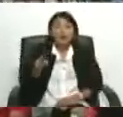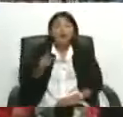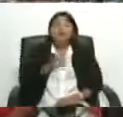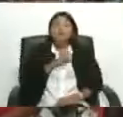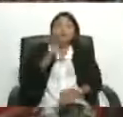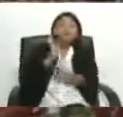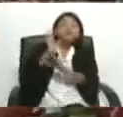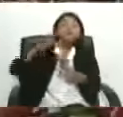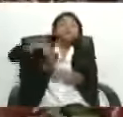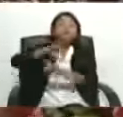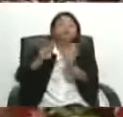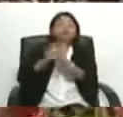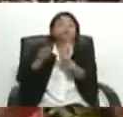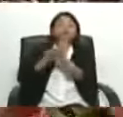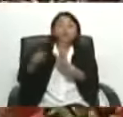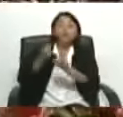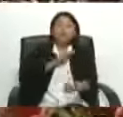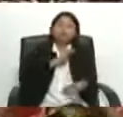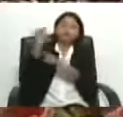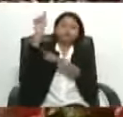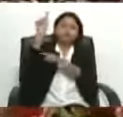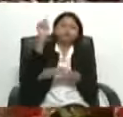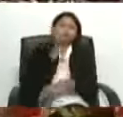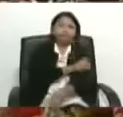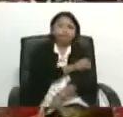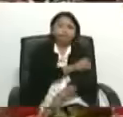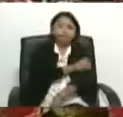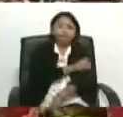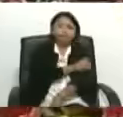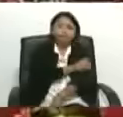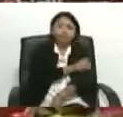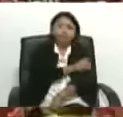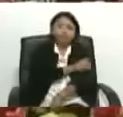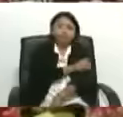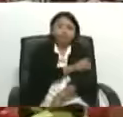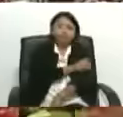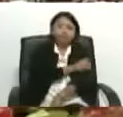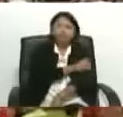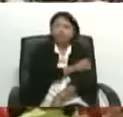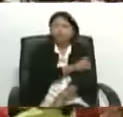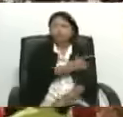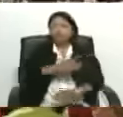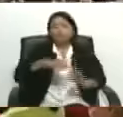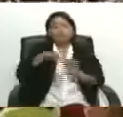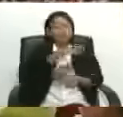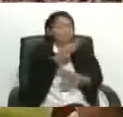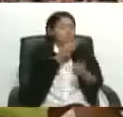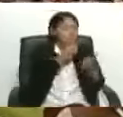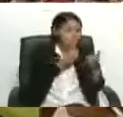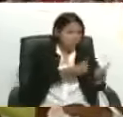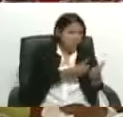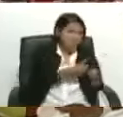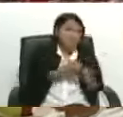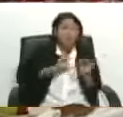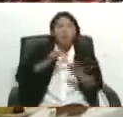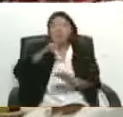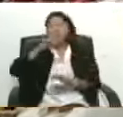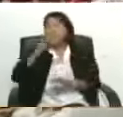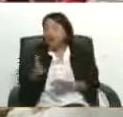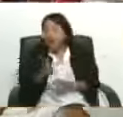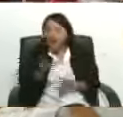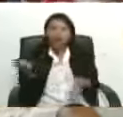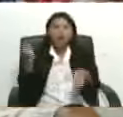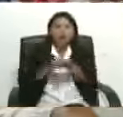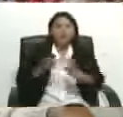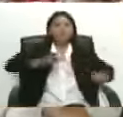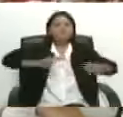Constitución y para decirle a ellos que ni por las buenas ni por las malas van a volver